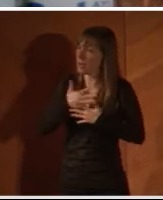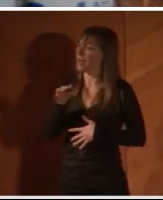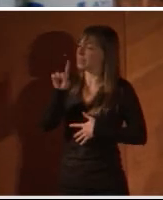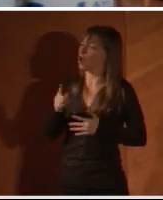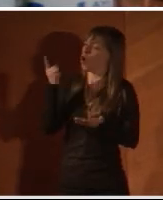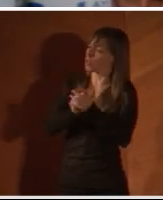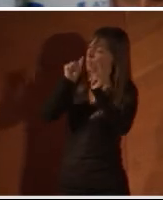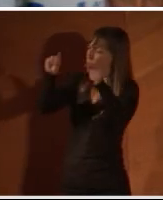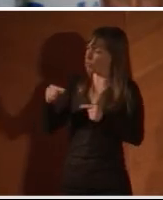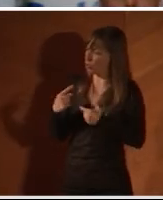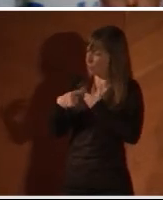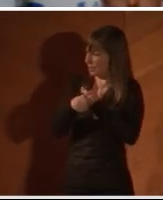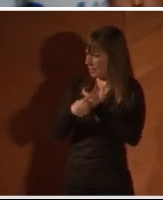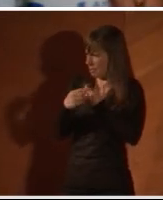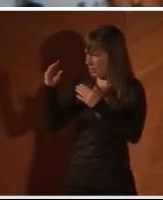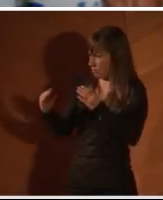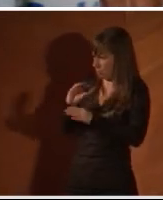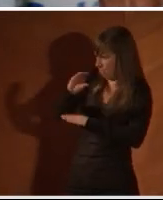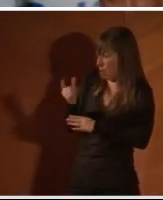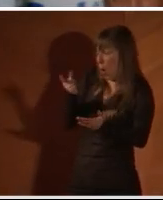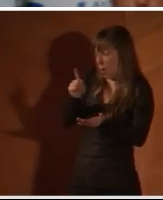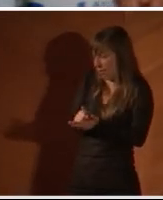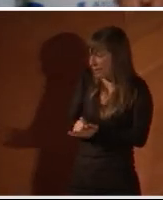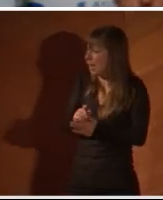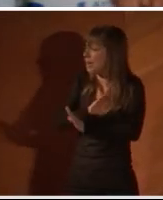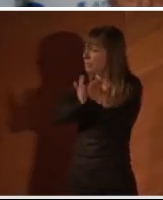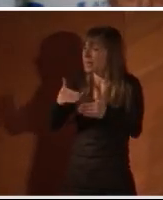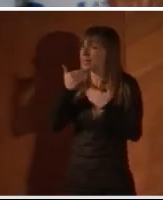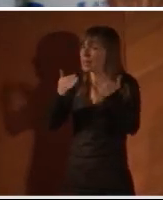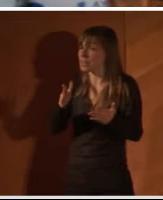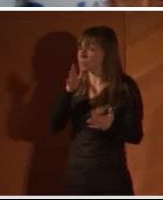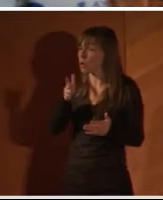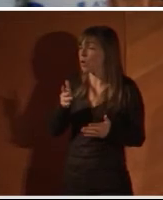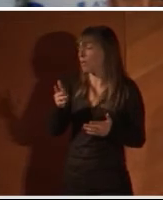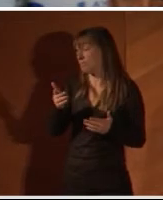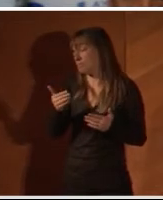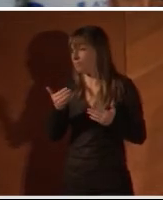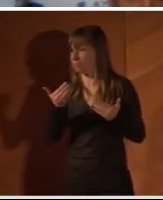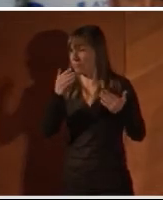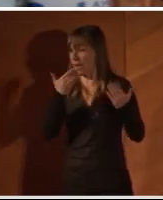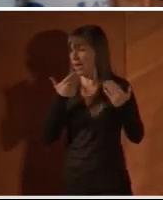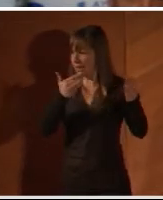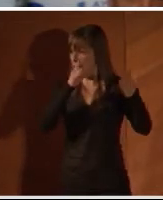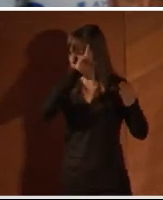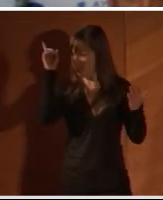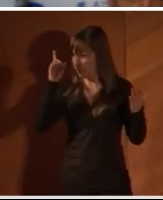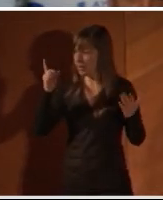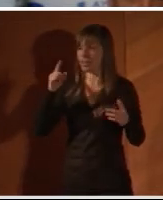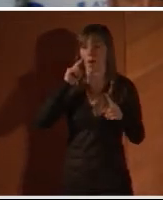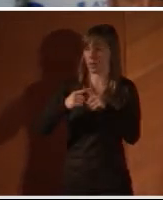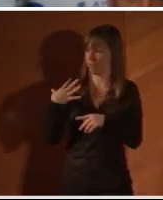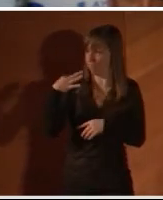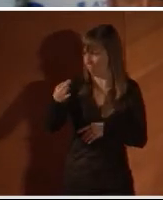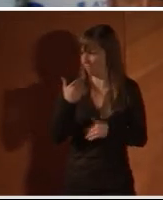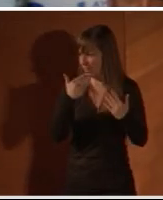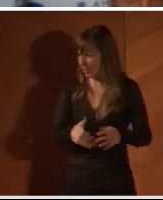participativos. Nada más, muchas gracias, agradecer la oportunidad al Ayuntamiento de Madrid para poder participar en este evento. Muchas gracias.